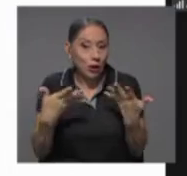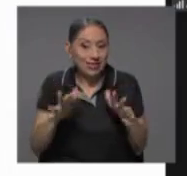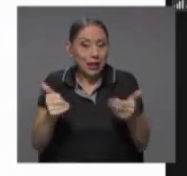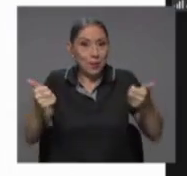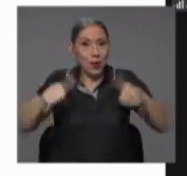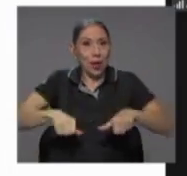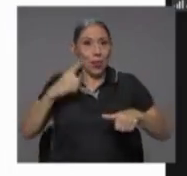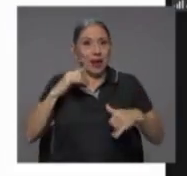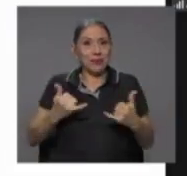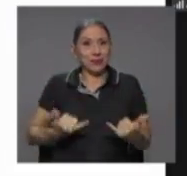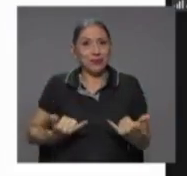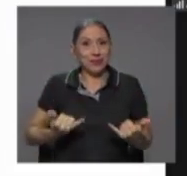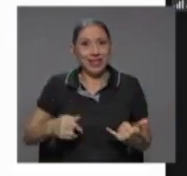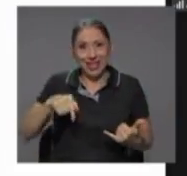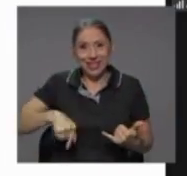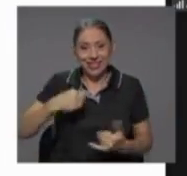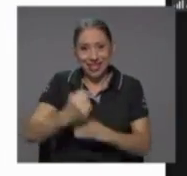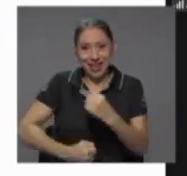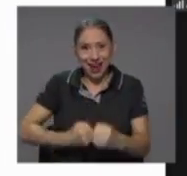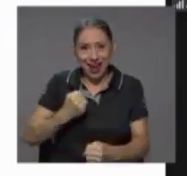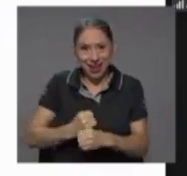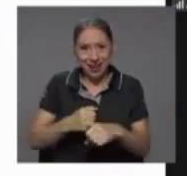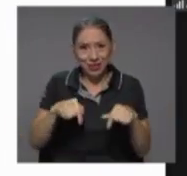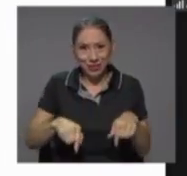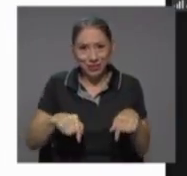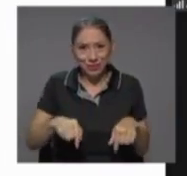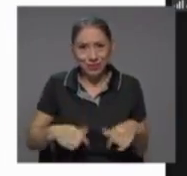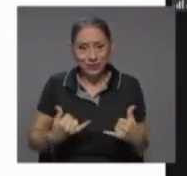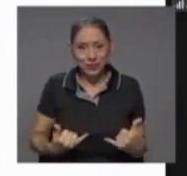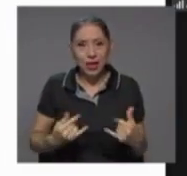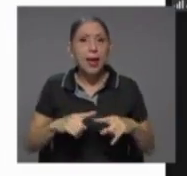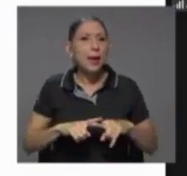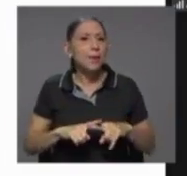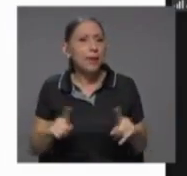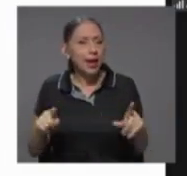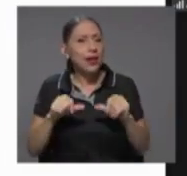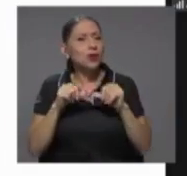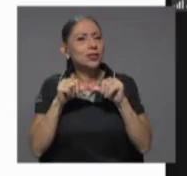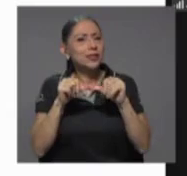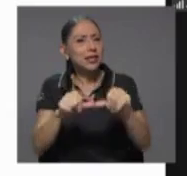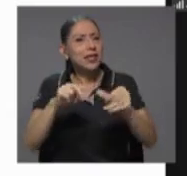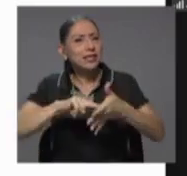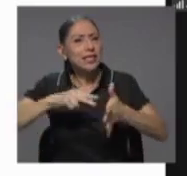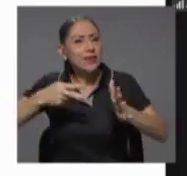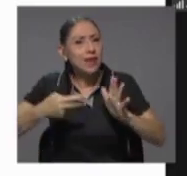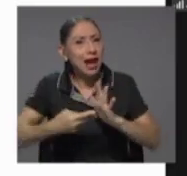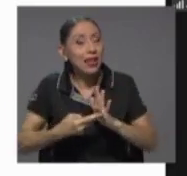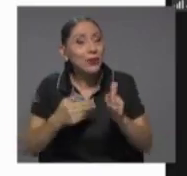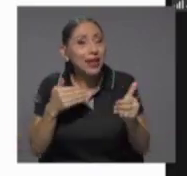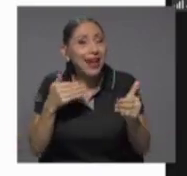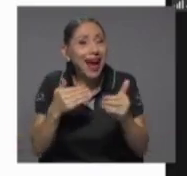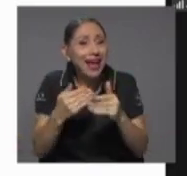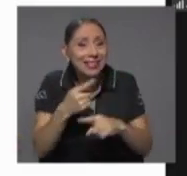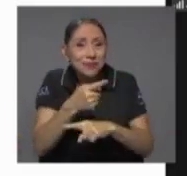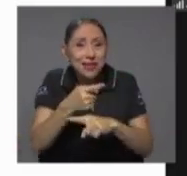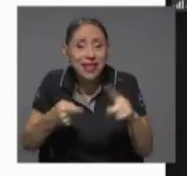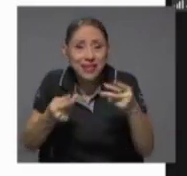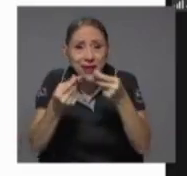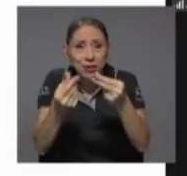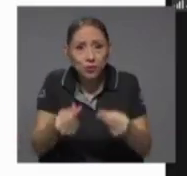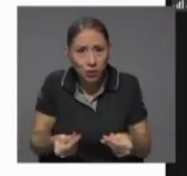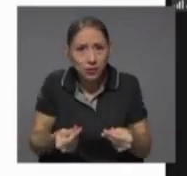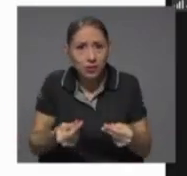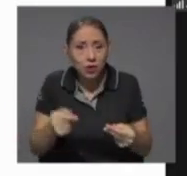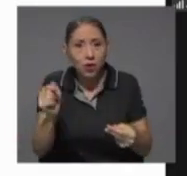en el 2021, pero sigue implicando que casi la mitad del presupuesto lo tengamos